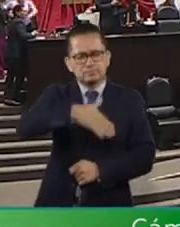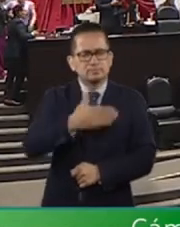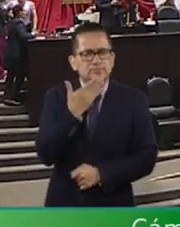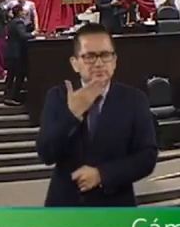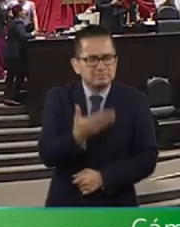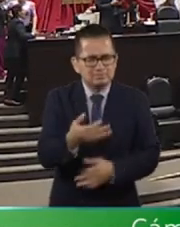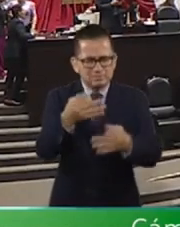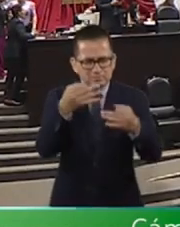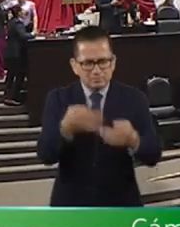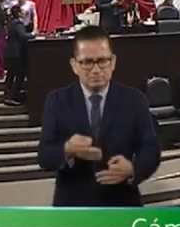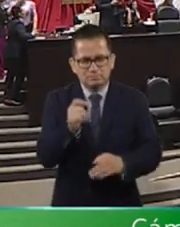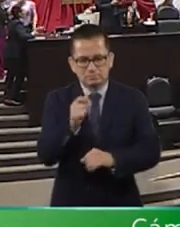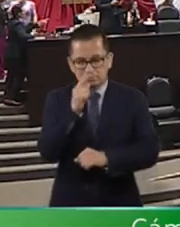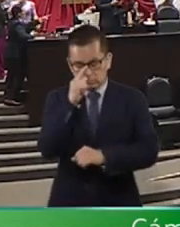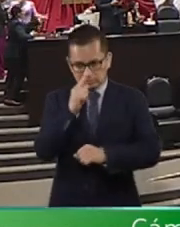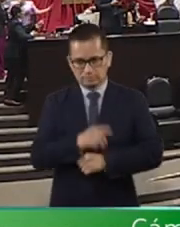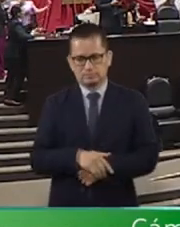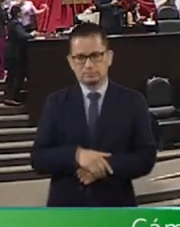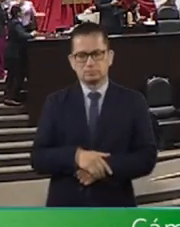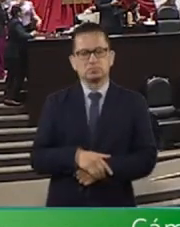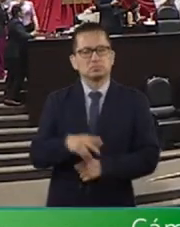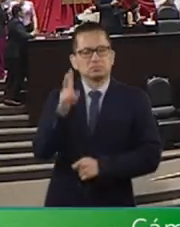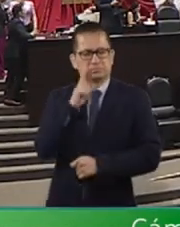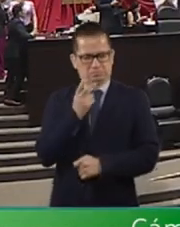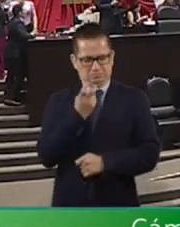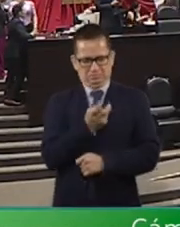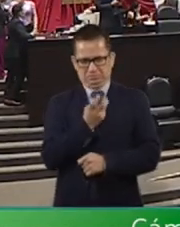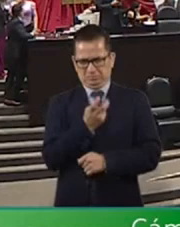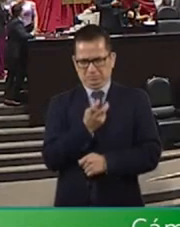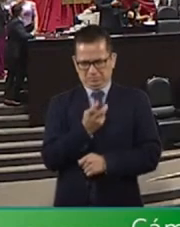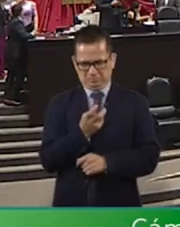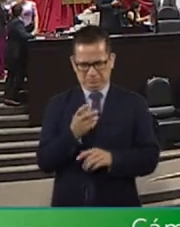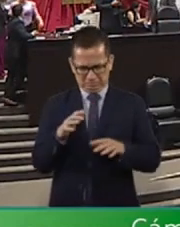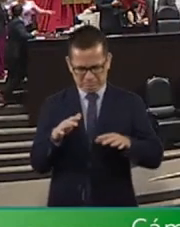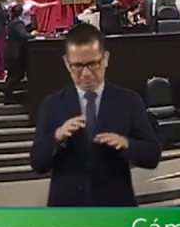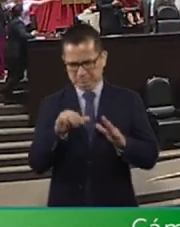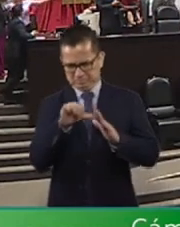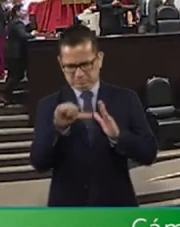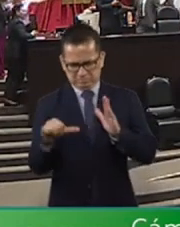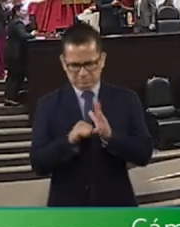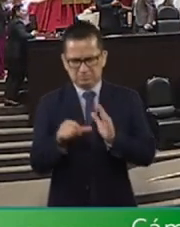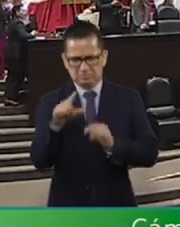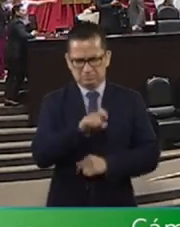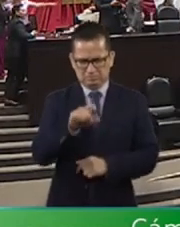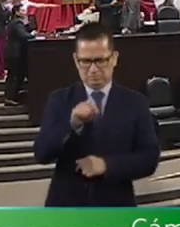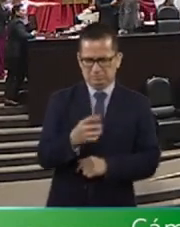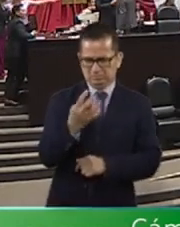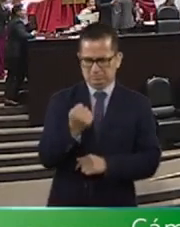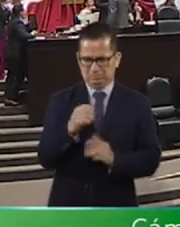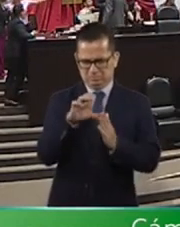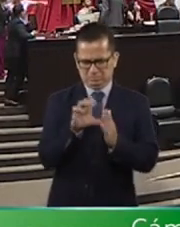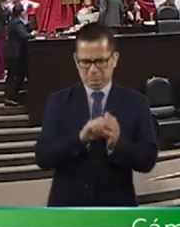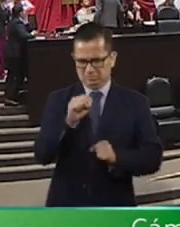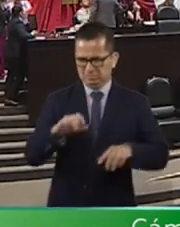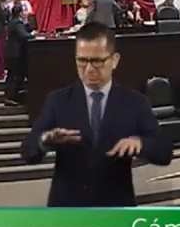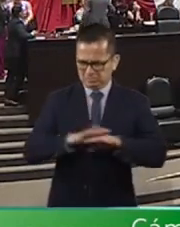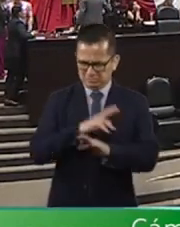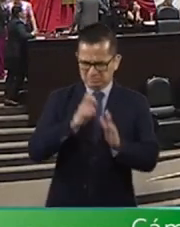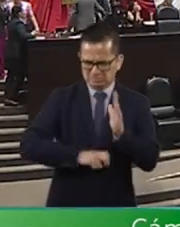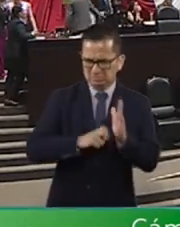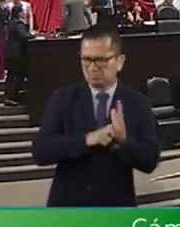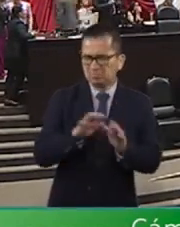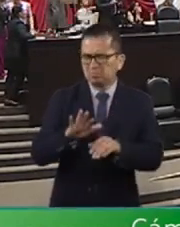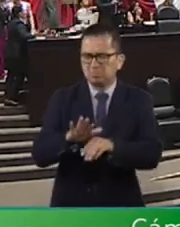exactamente cuál es el objetivo del cambio al artículo 129 constitucional. ¿Cuál